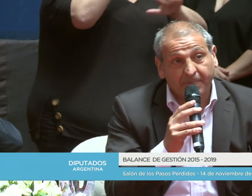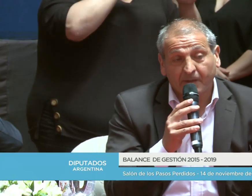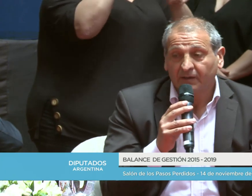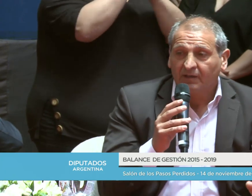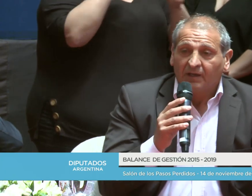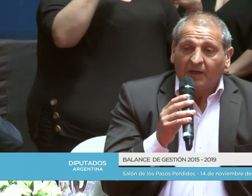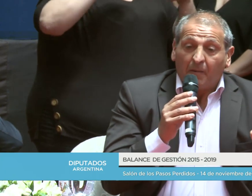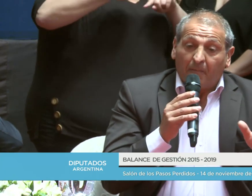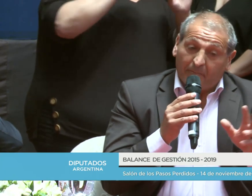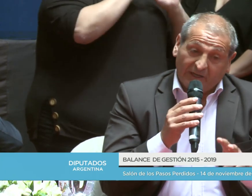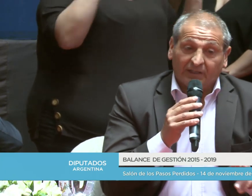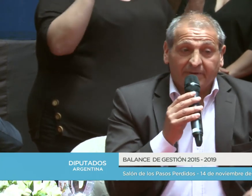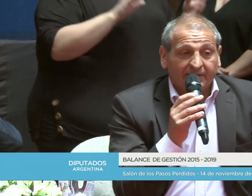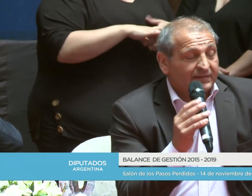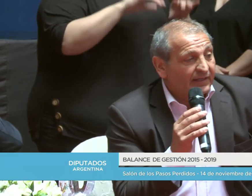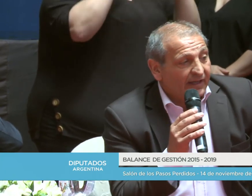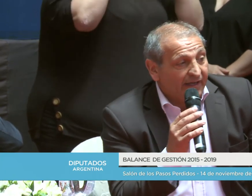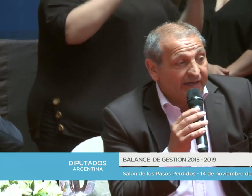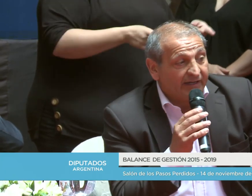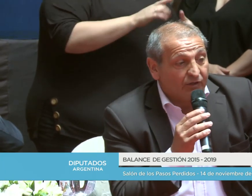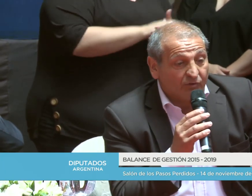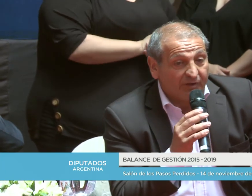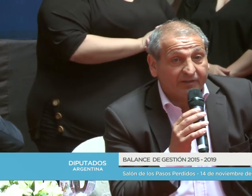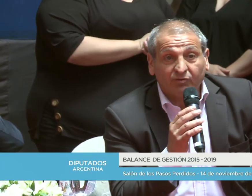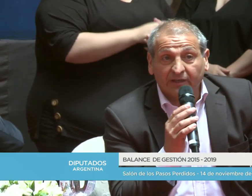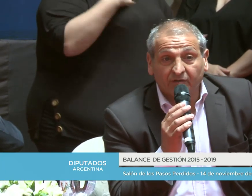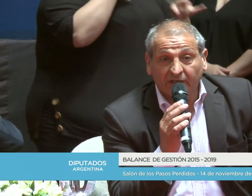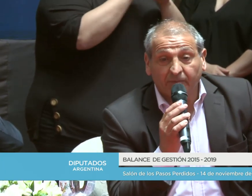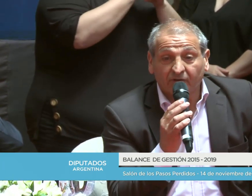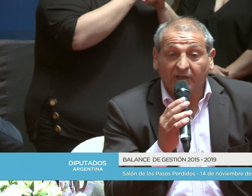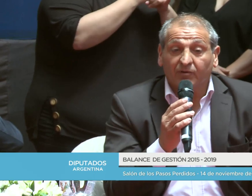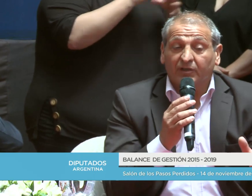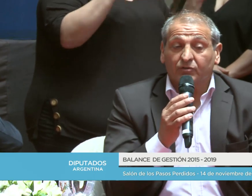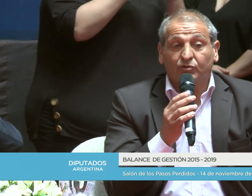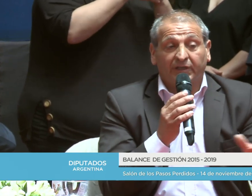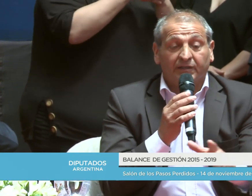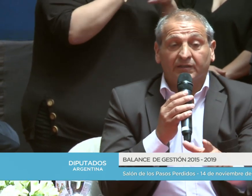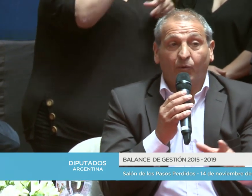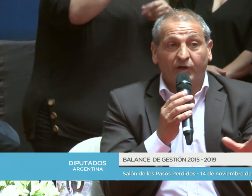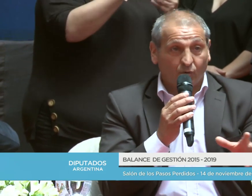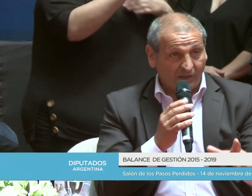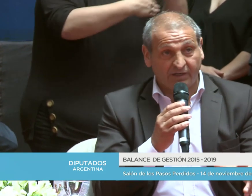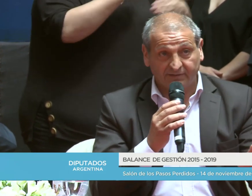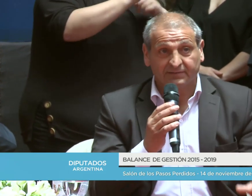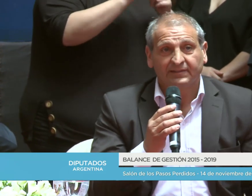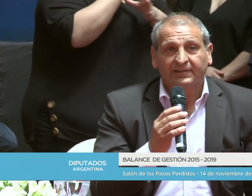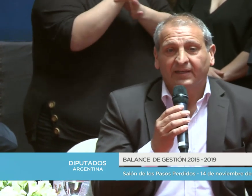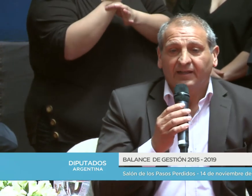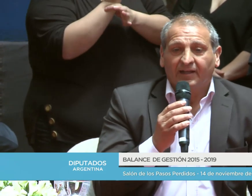tarea. Pero también, como siempre sucede en los equipos se construyen de buenos